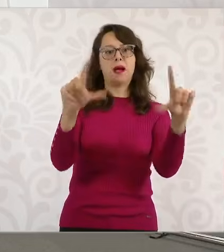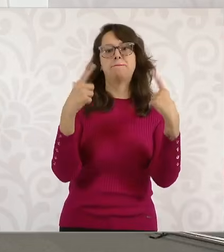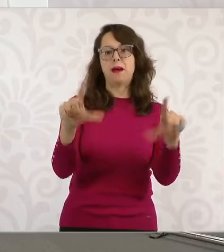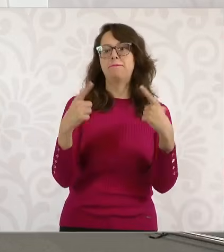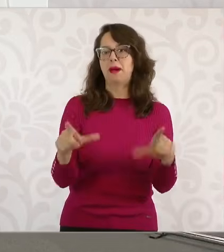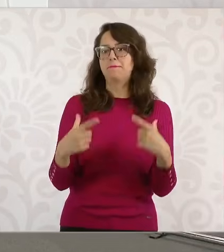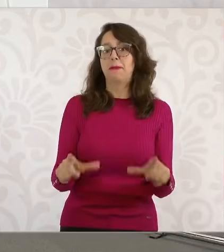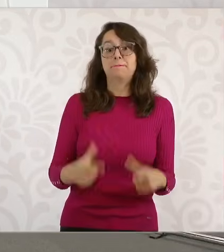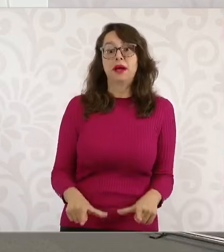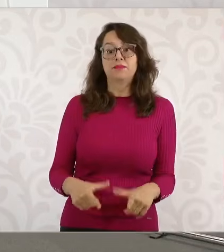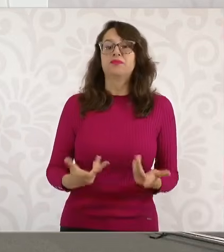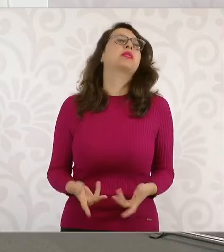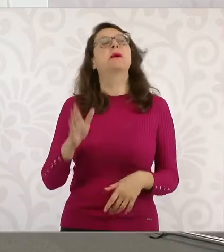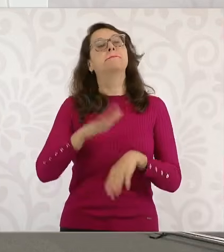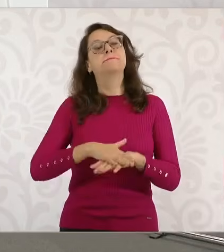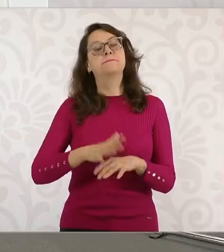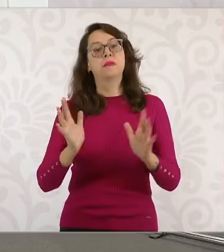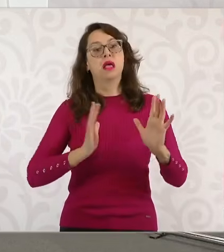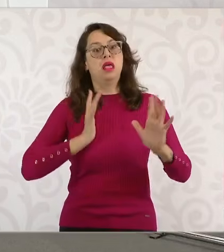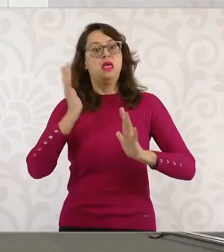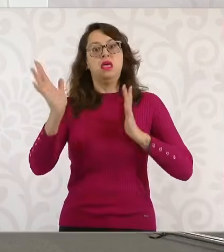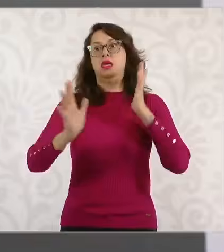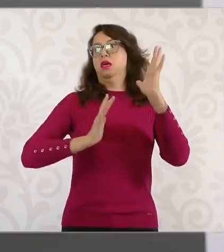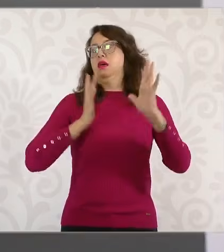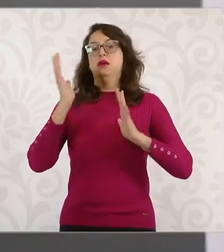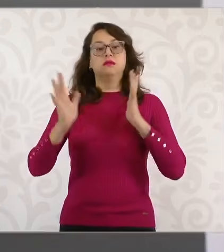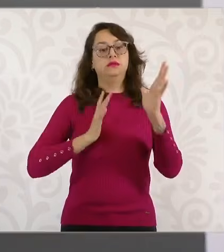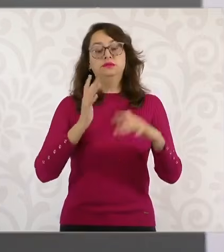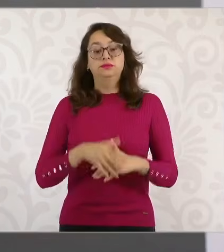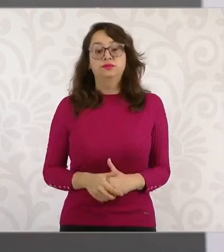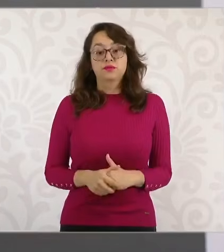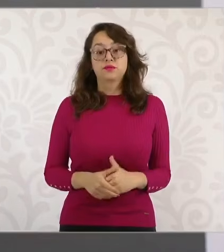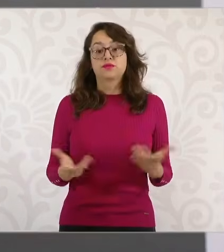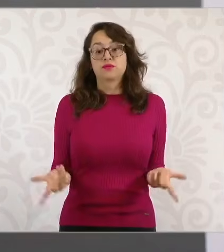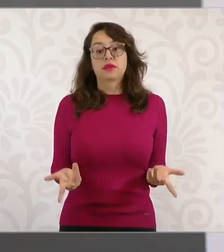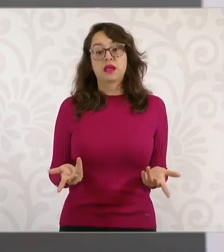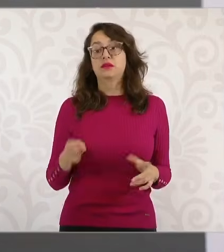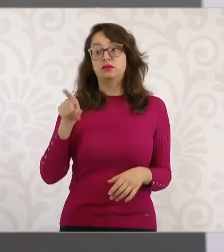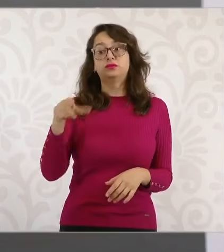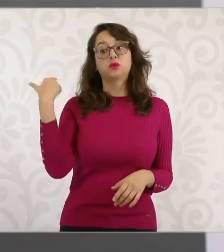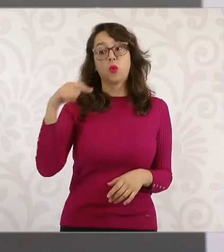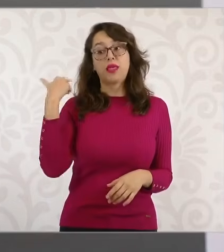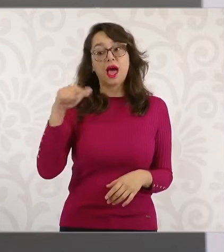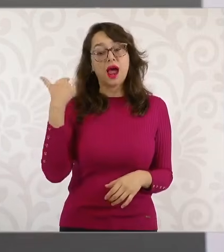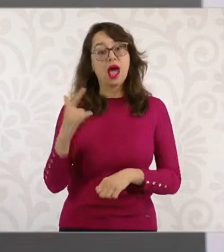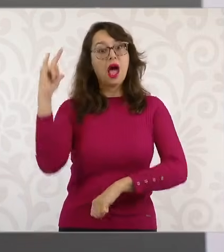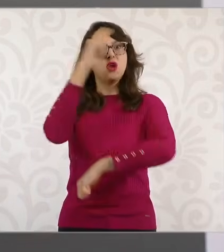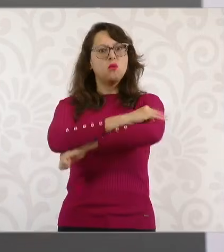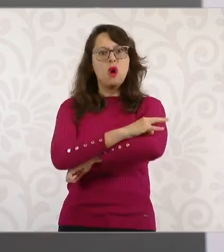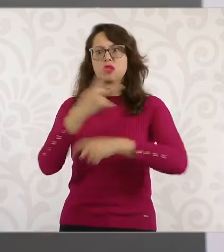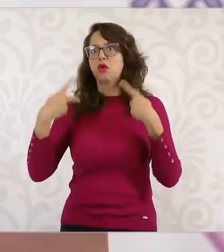nada que ver. La más conocida quizá fue la del aeropuerto de Guadalajara, pero